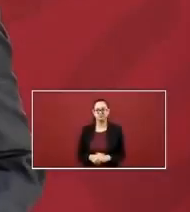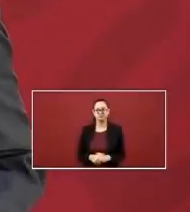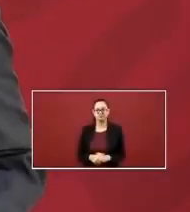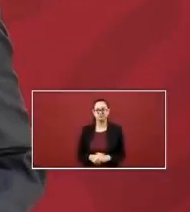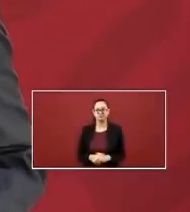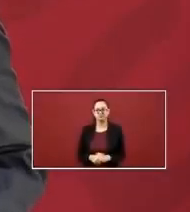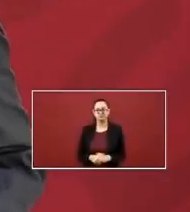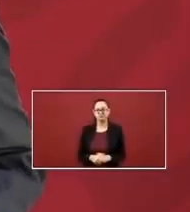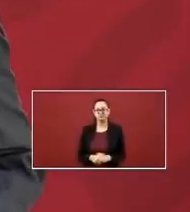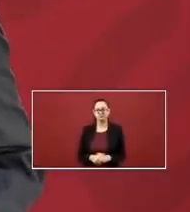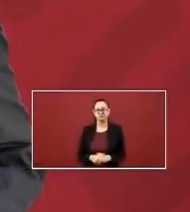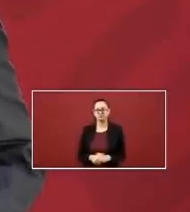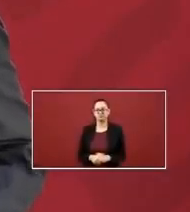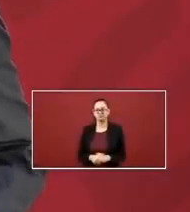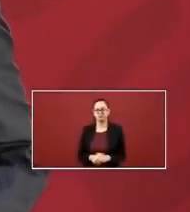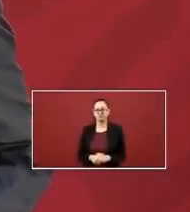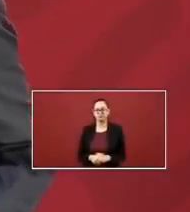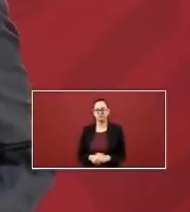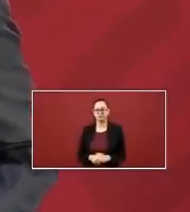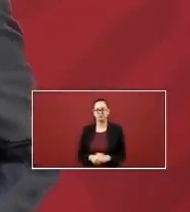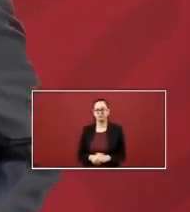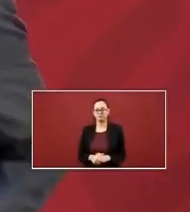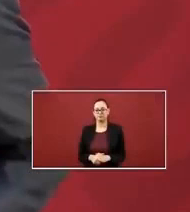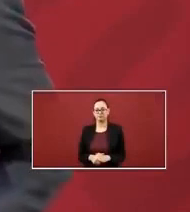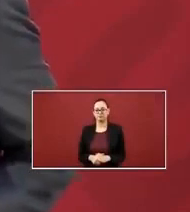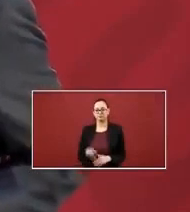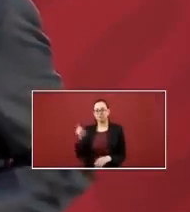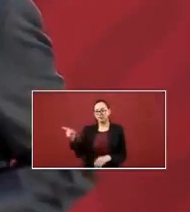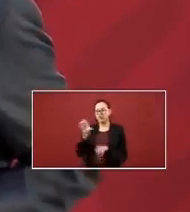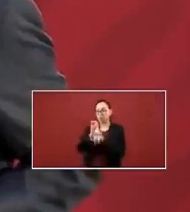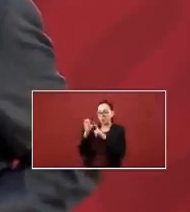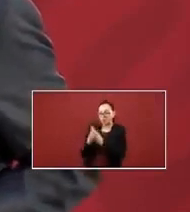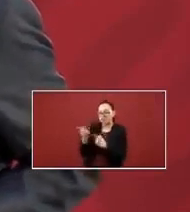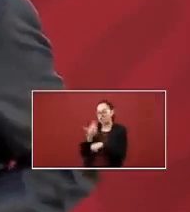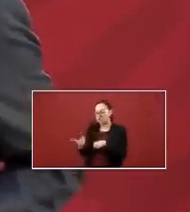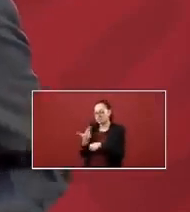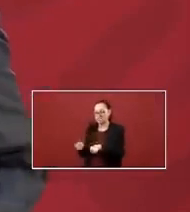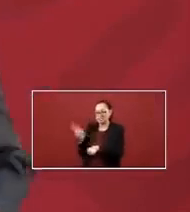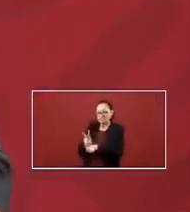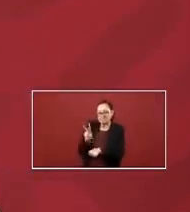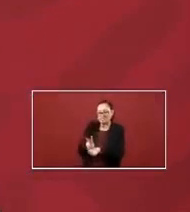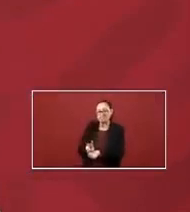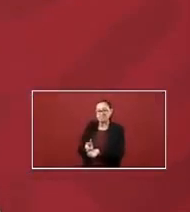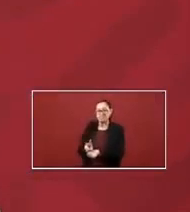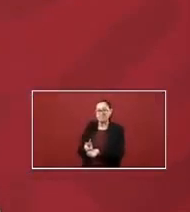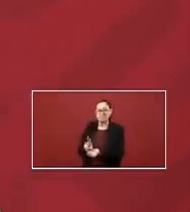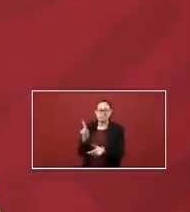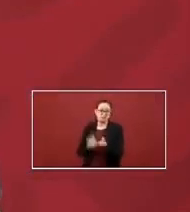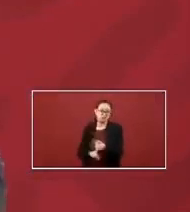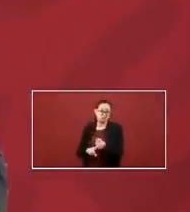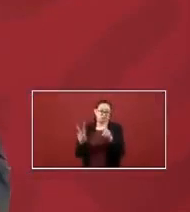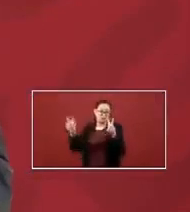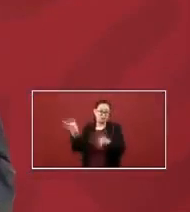Todo esto que crearon de las comisiones, organismos reguladores en el sector